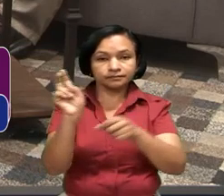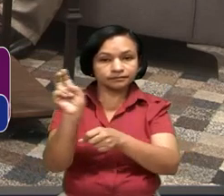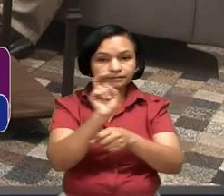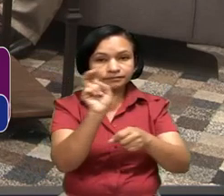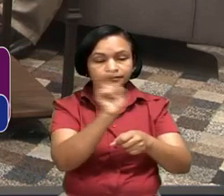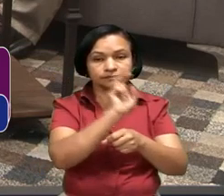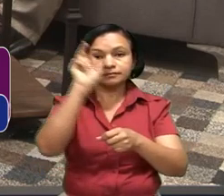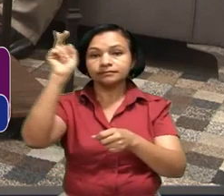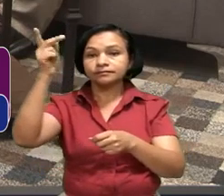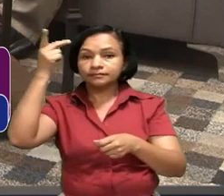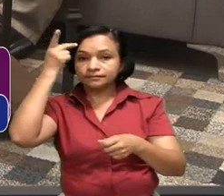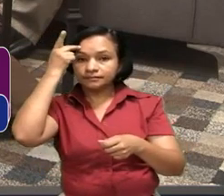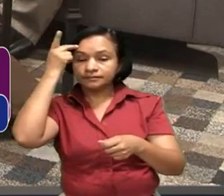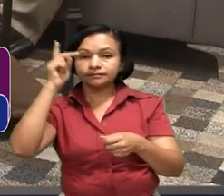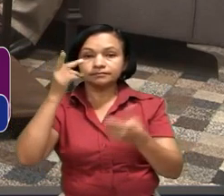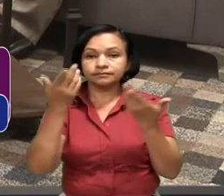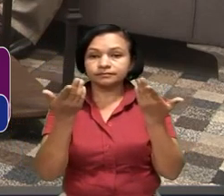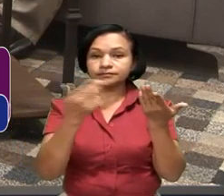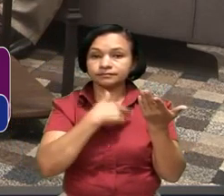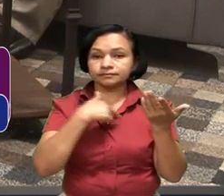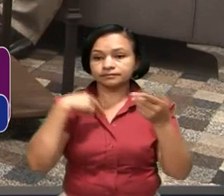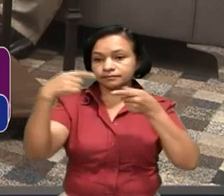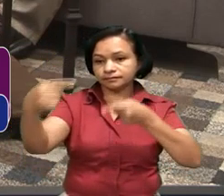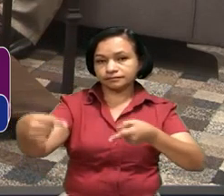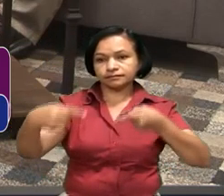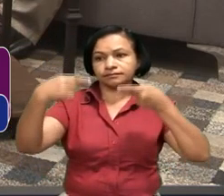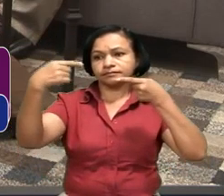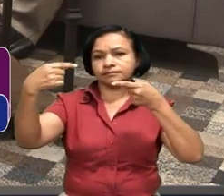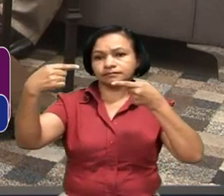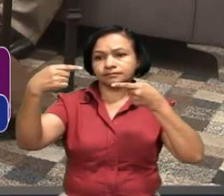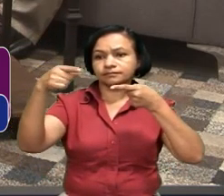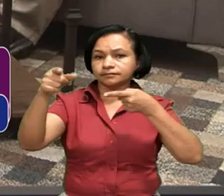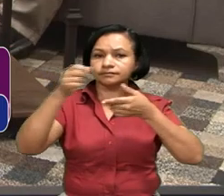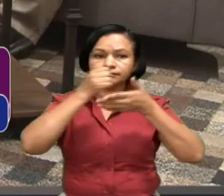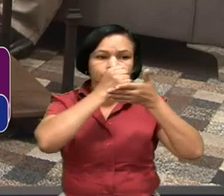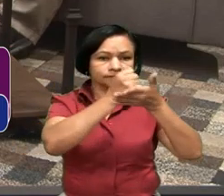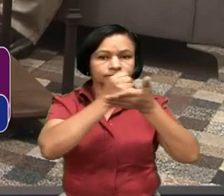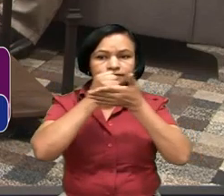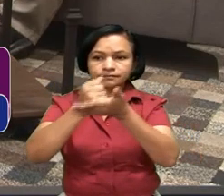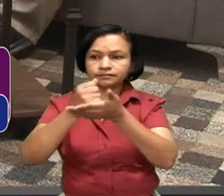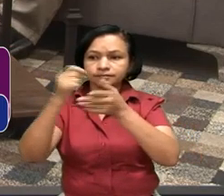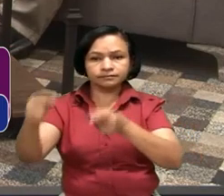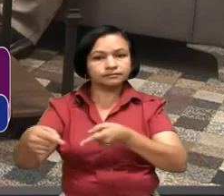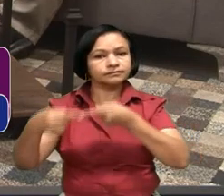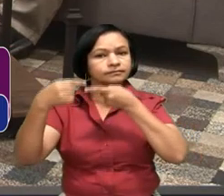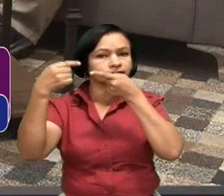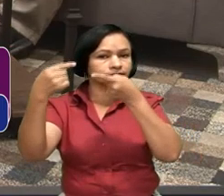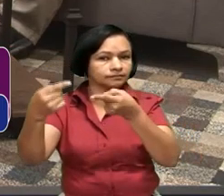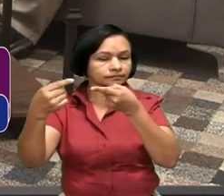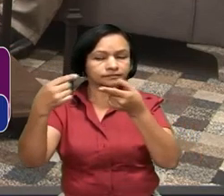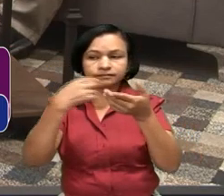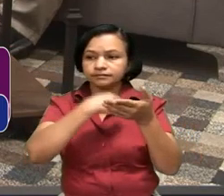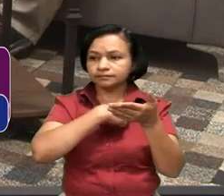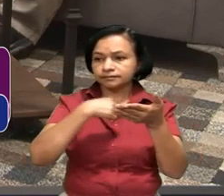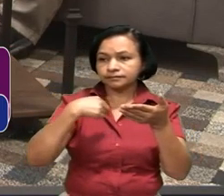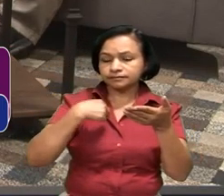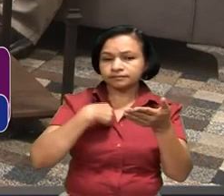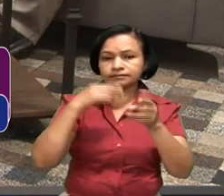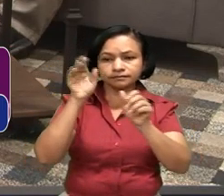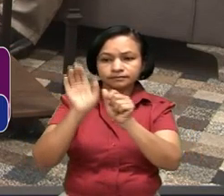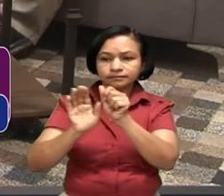política de estar en contra de los que están a favor y a favor de los que están en contra y hacer de cada